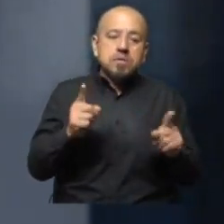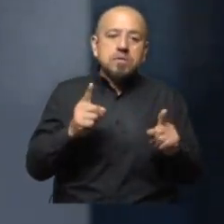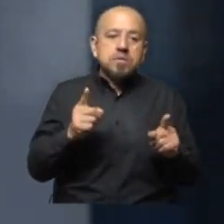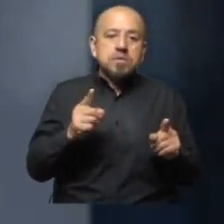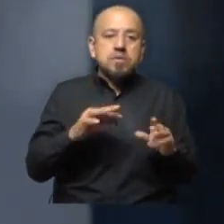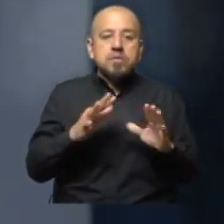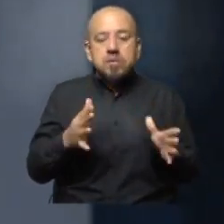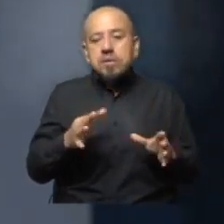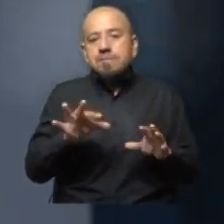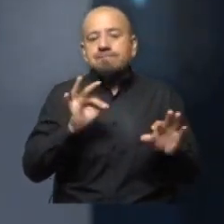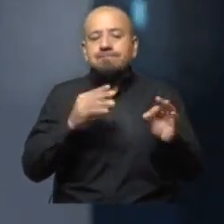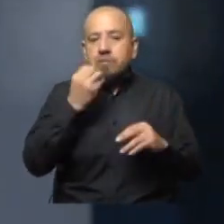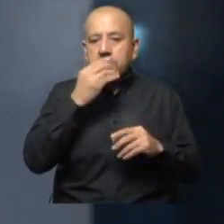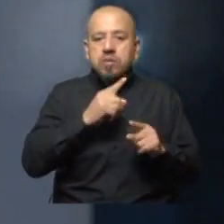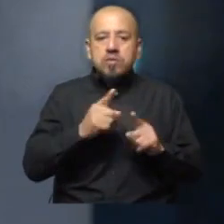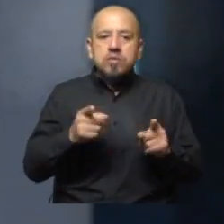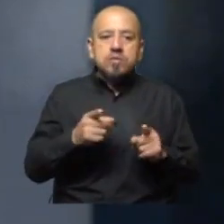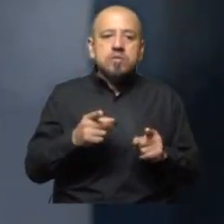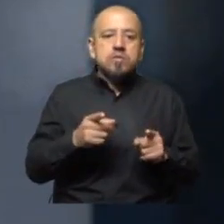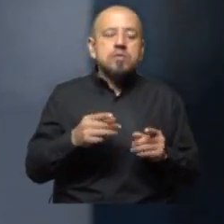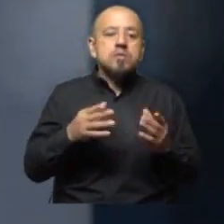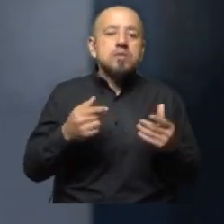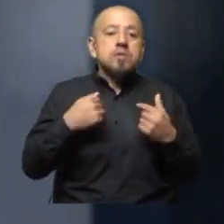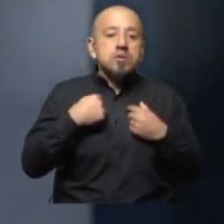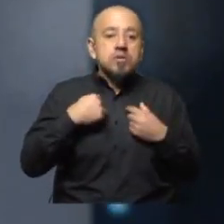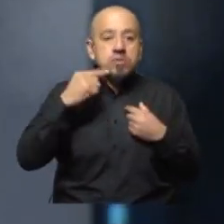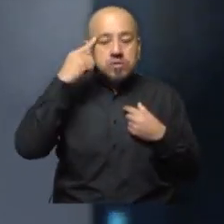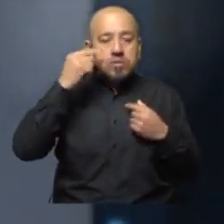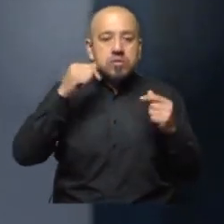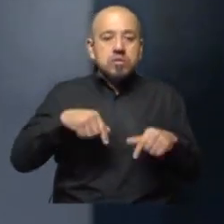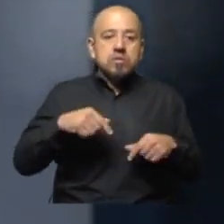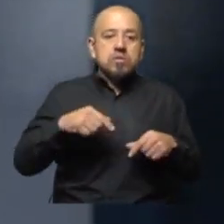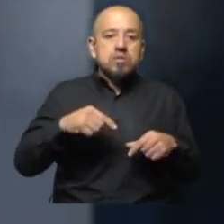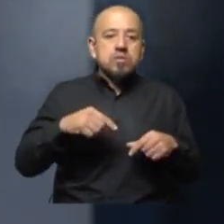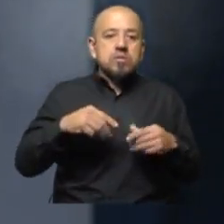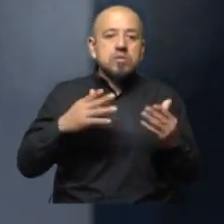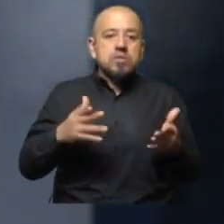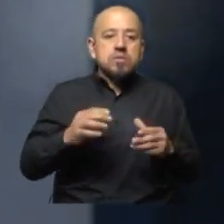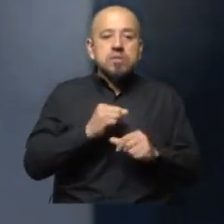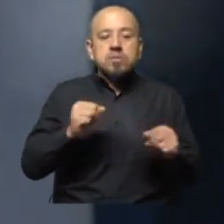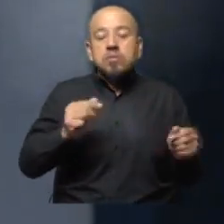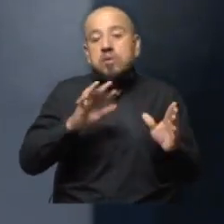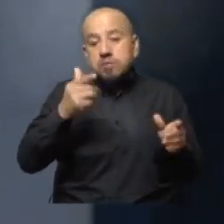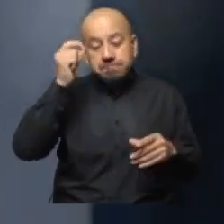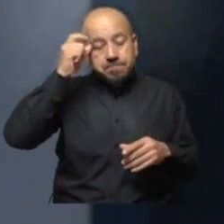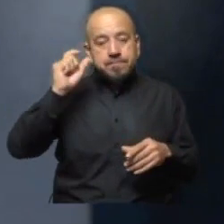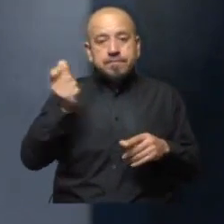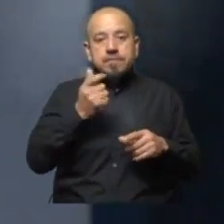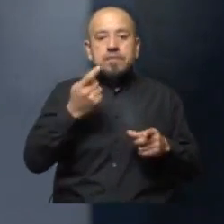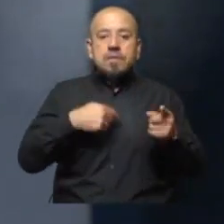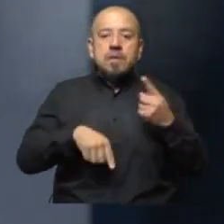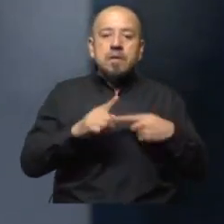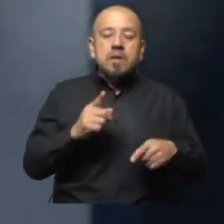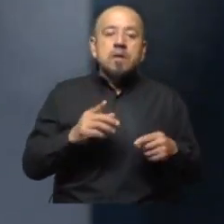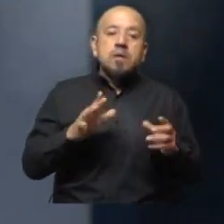amorosa consumir animales esa es mi opinión hoy puede modificarse pero trato de ser